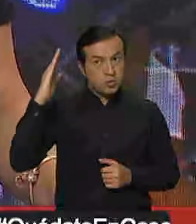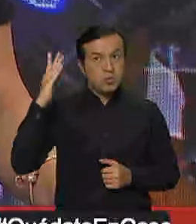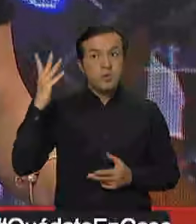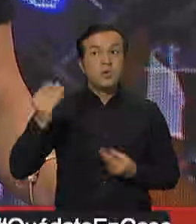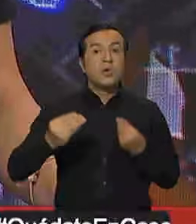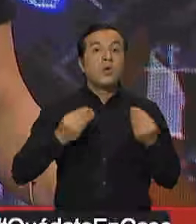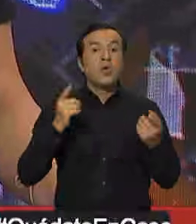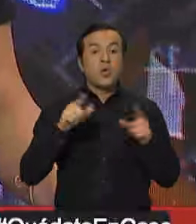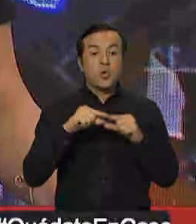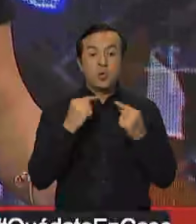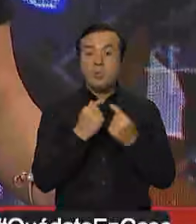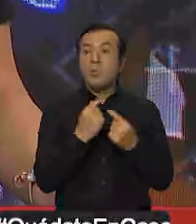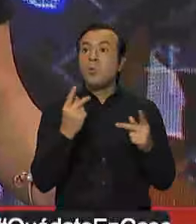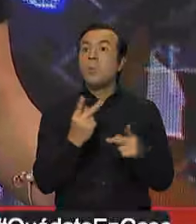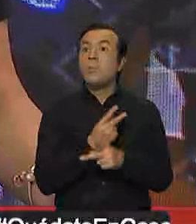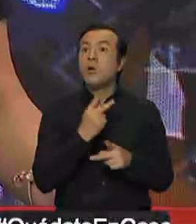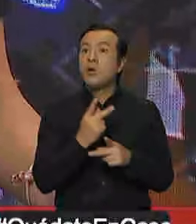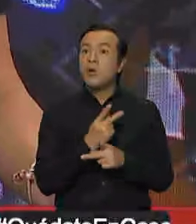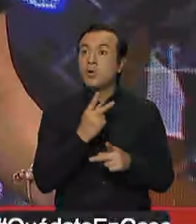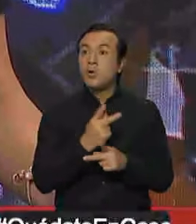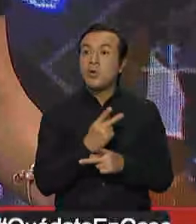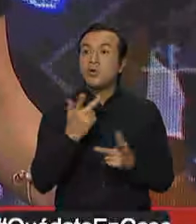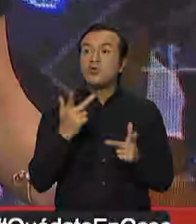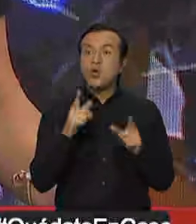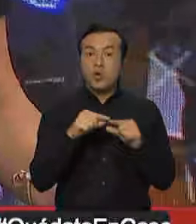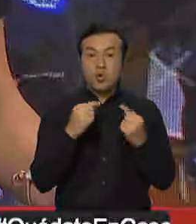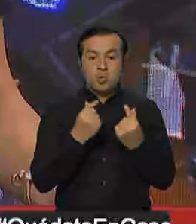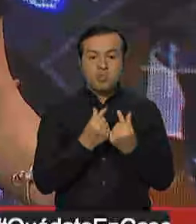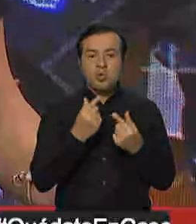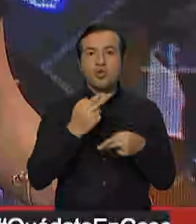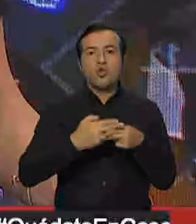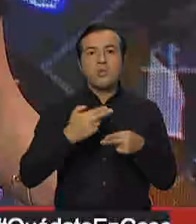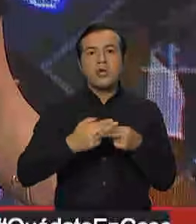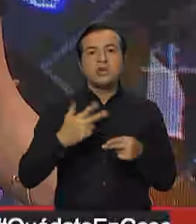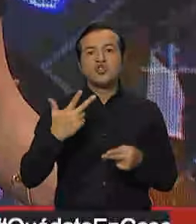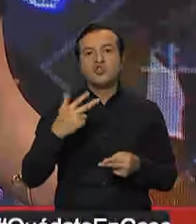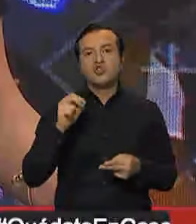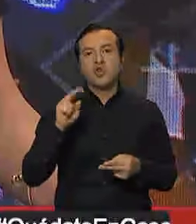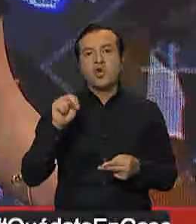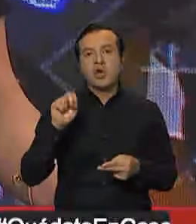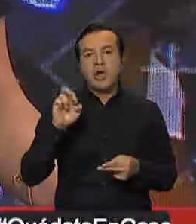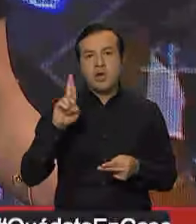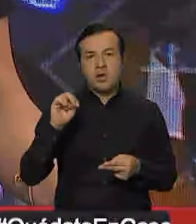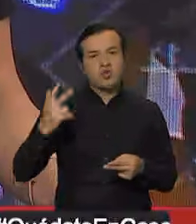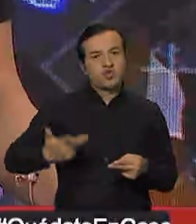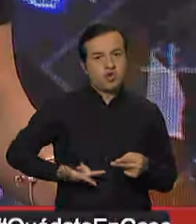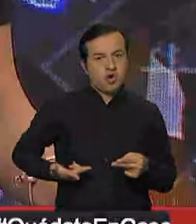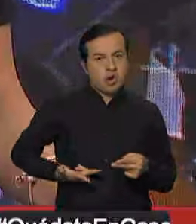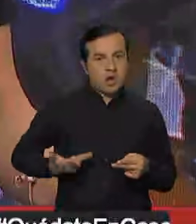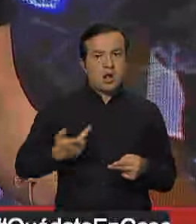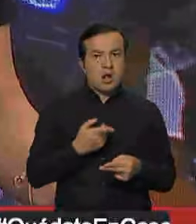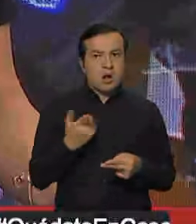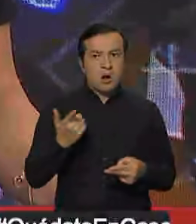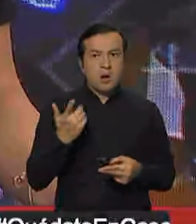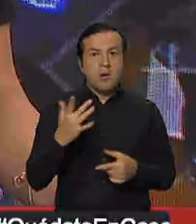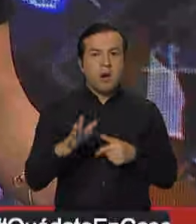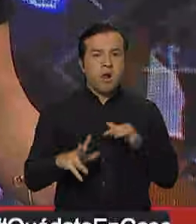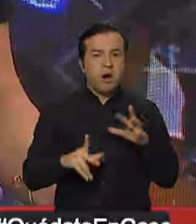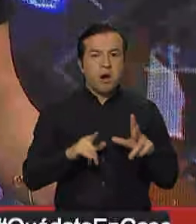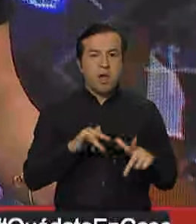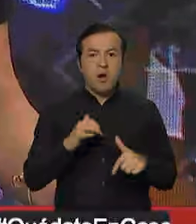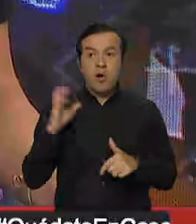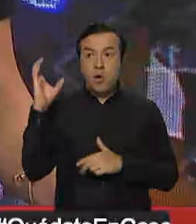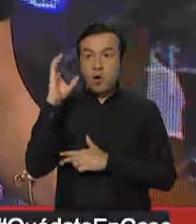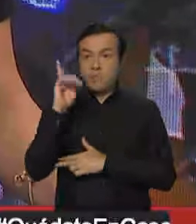una banda delictiva vinculada a los choneros que se dedicaba al sicariato, robo y microtráfico de droga que se traía en contrabando